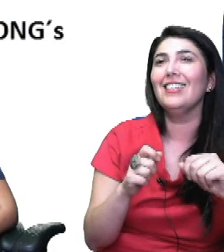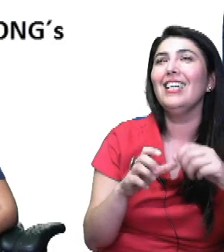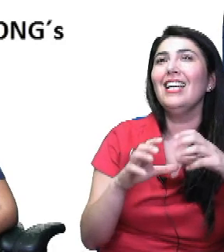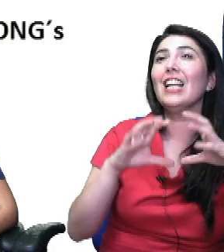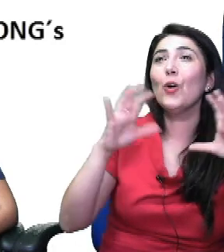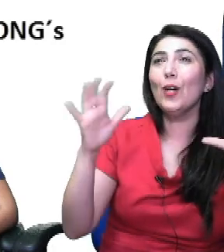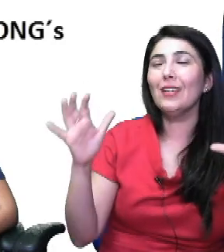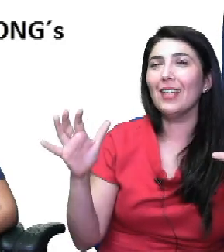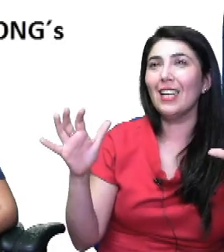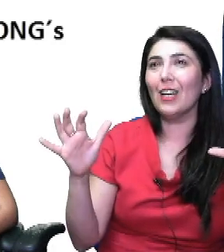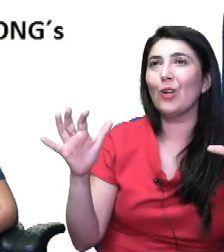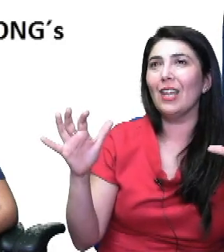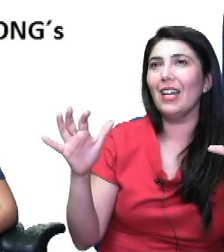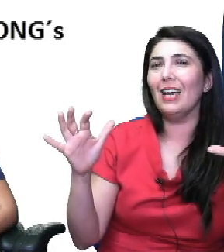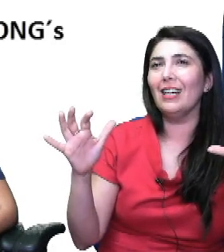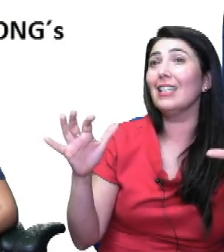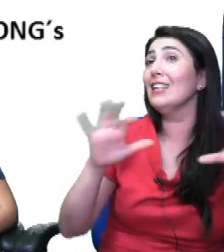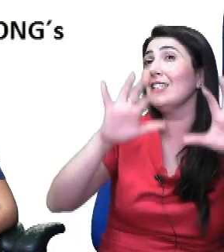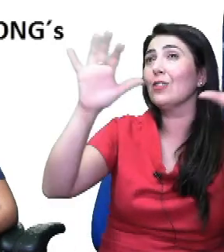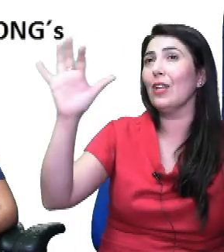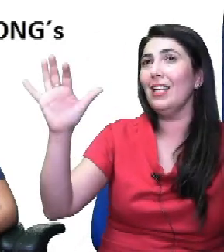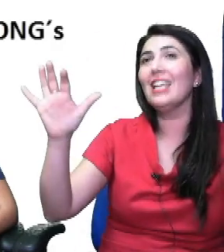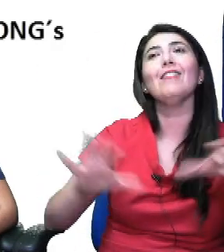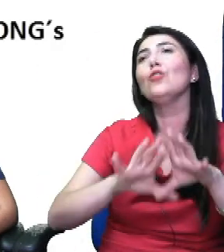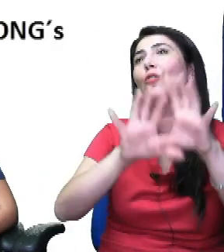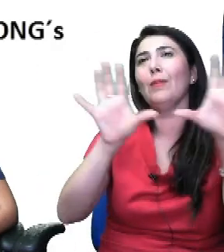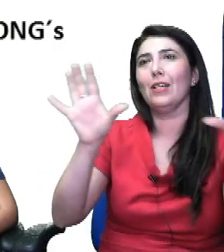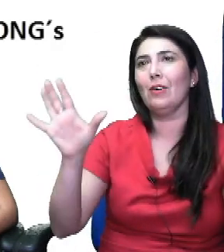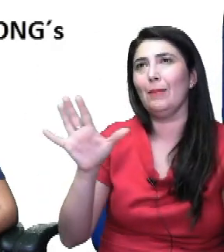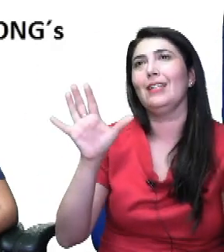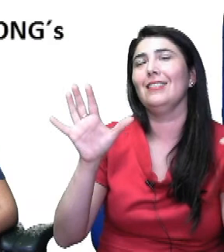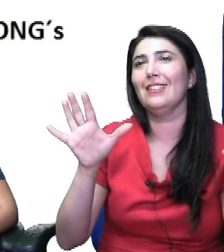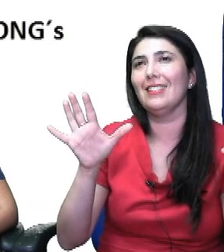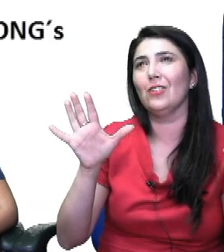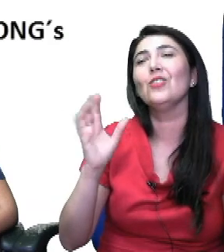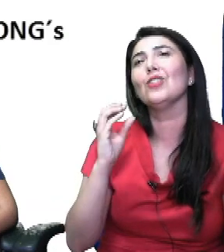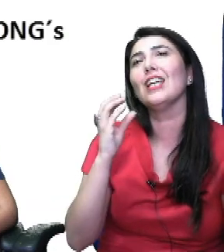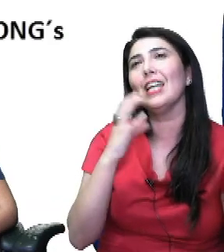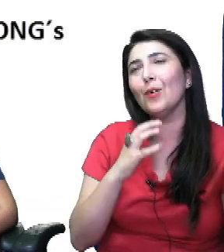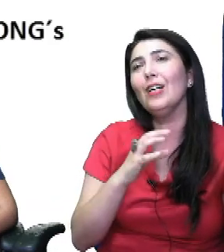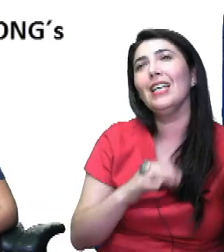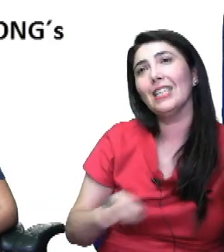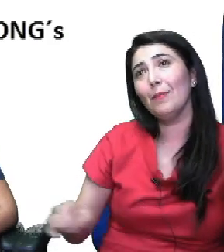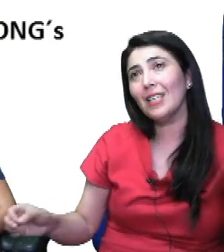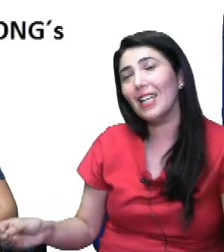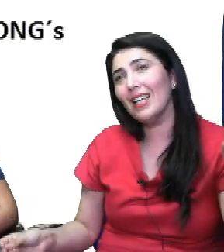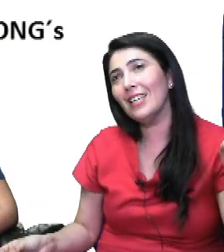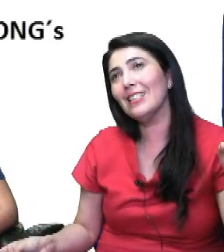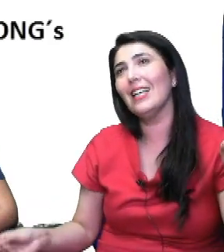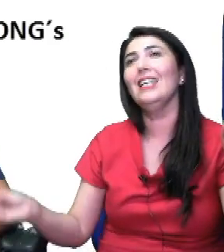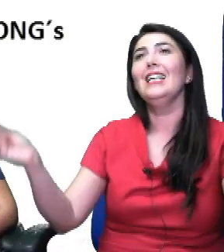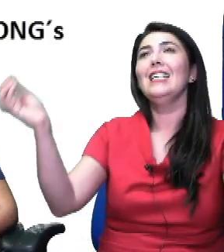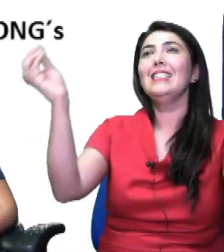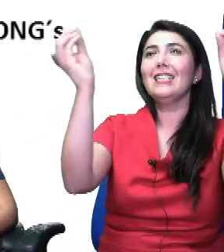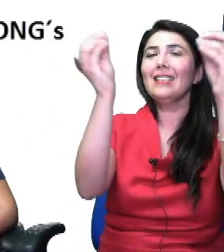¿cierto? El COE es aquel que coordina, que es intersectorial y que ve todo el manejo de la emergencia, ¿cierto? Entonces queremos que estas mesas técnicas